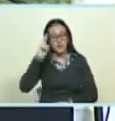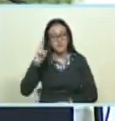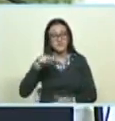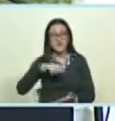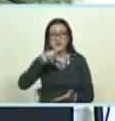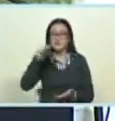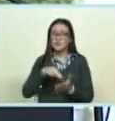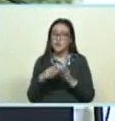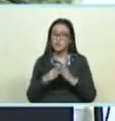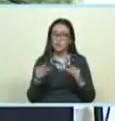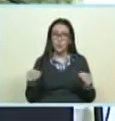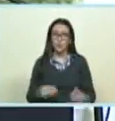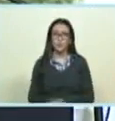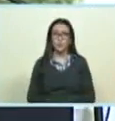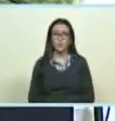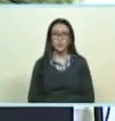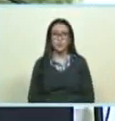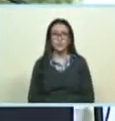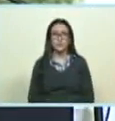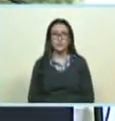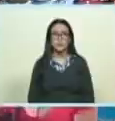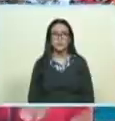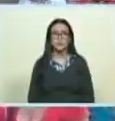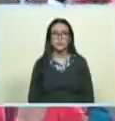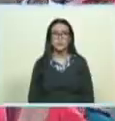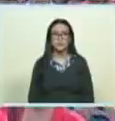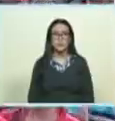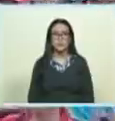a nivel nacional.